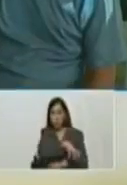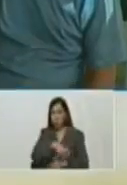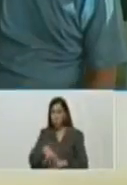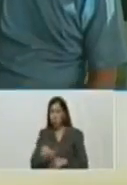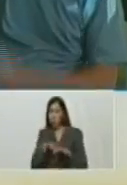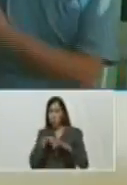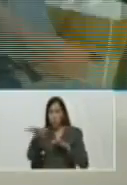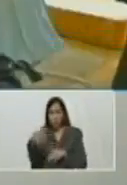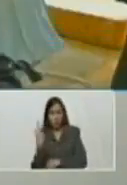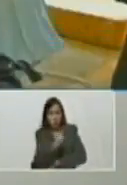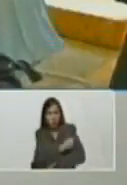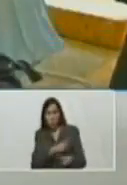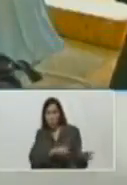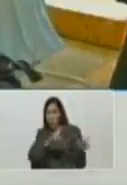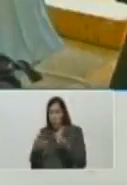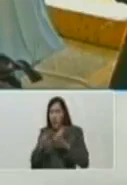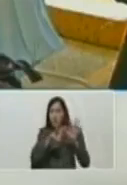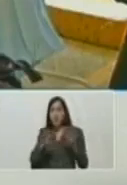el 70%.